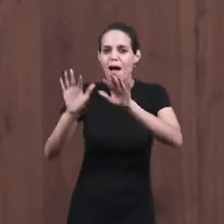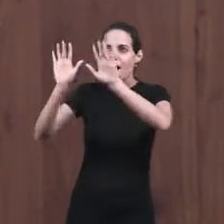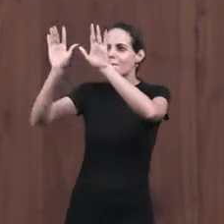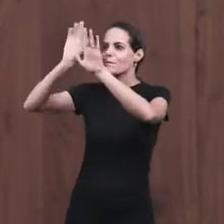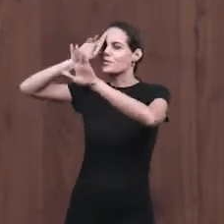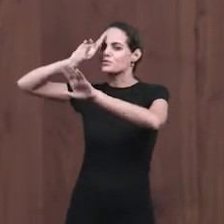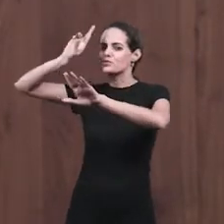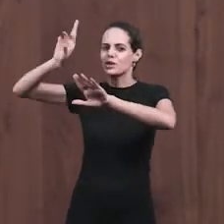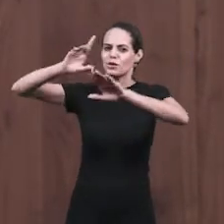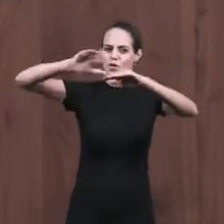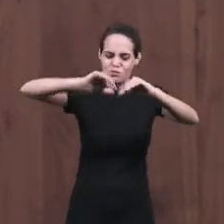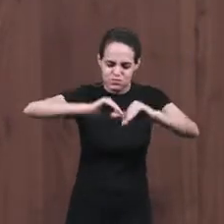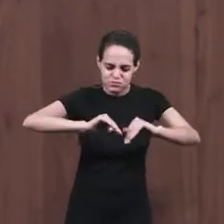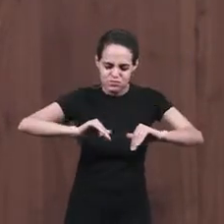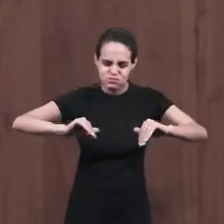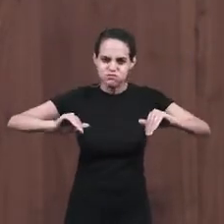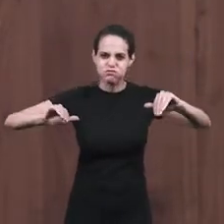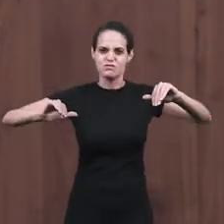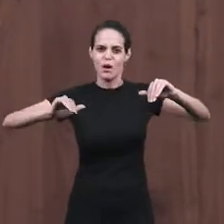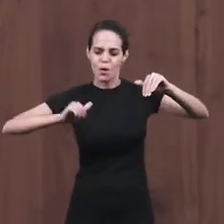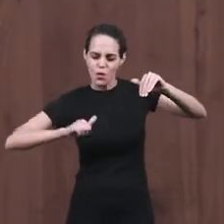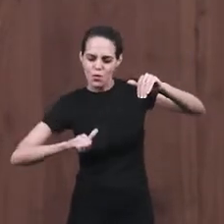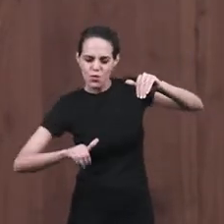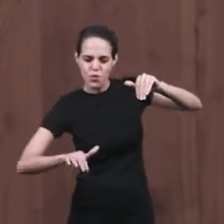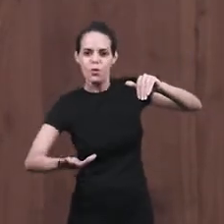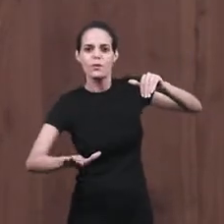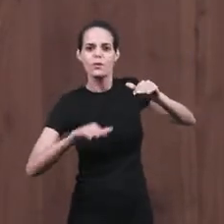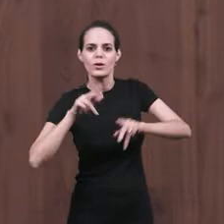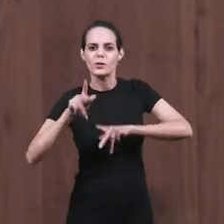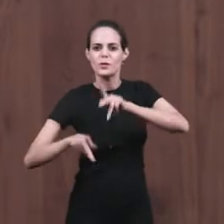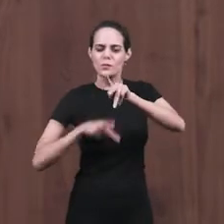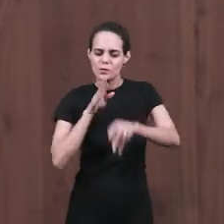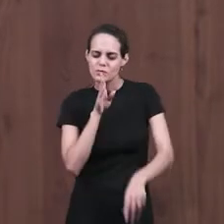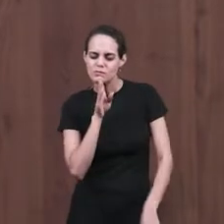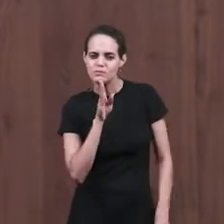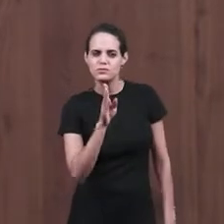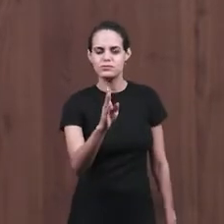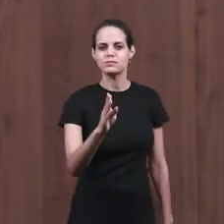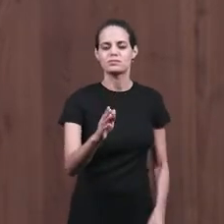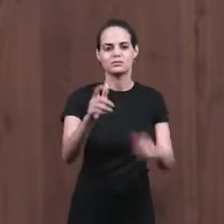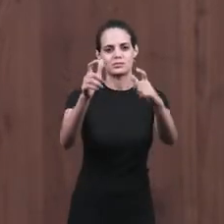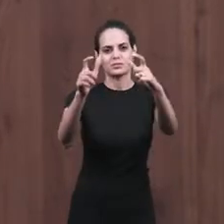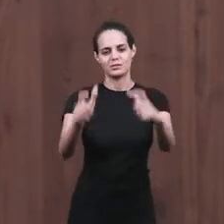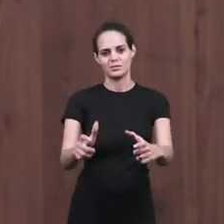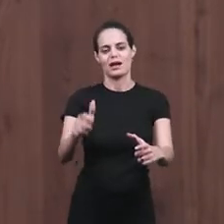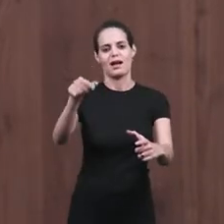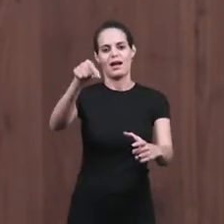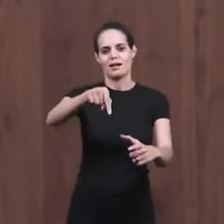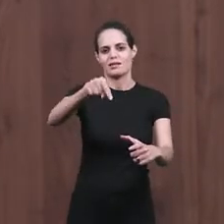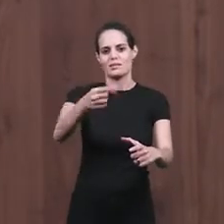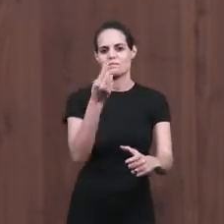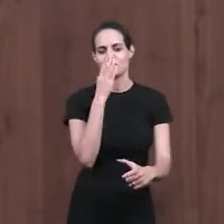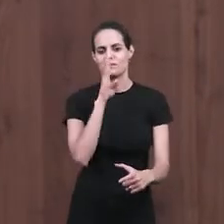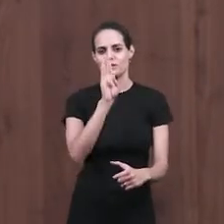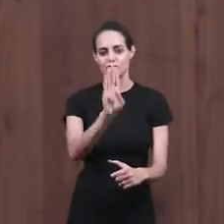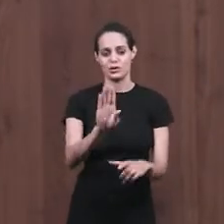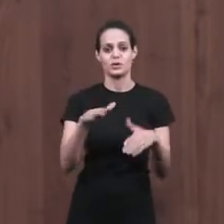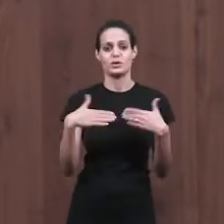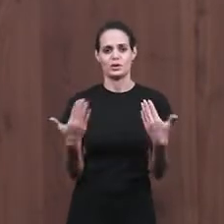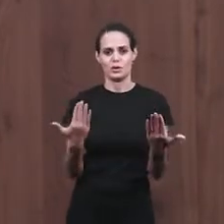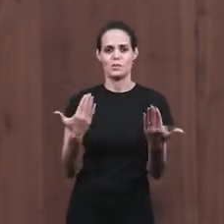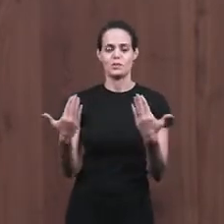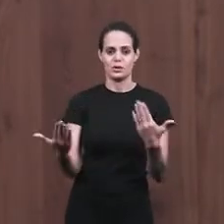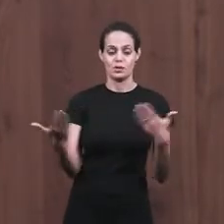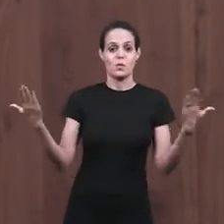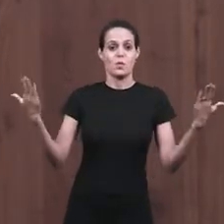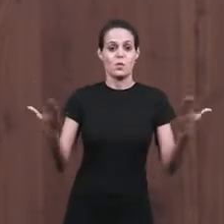del río para que su pueblo atravesara y fueran en dirección de la tierra prometida. Ese es nuestro Dios, el Dios que